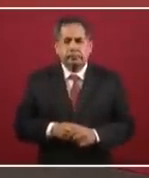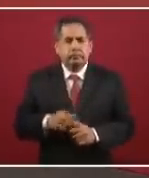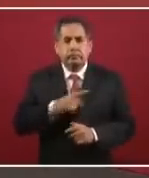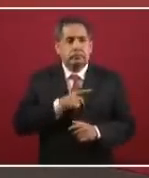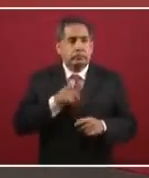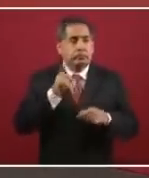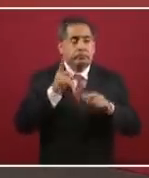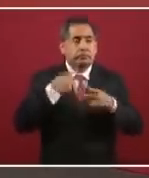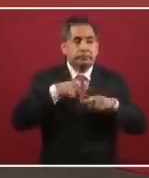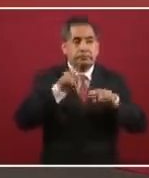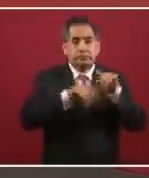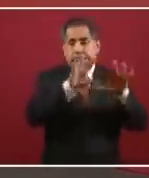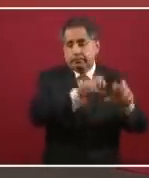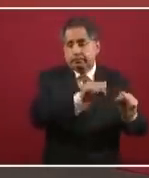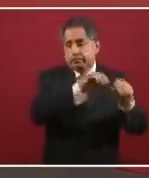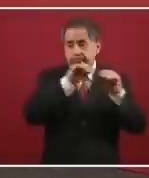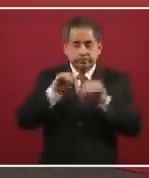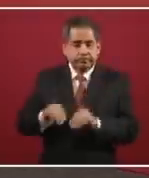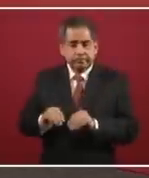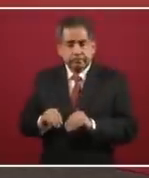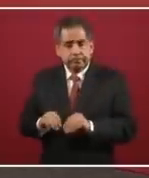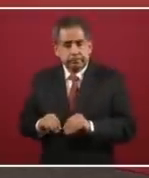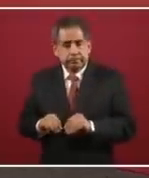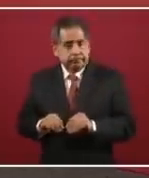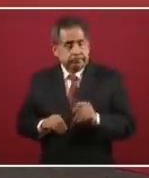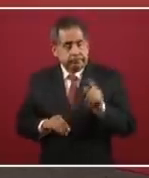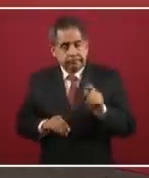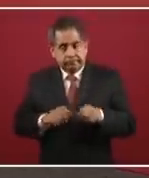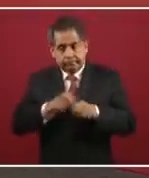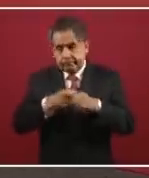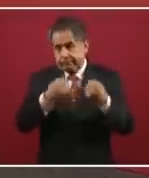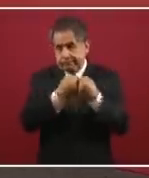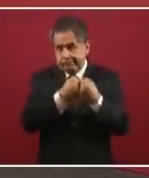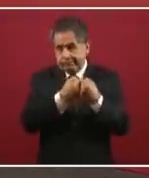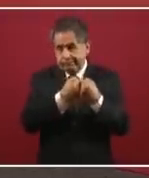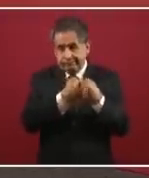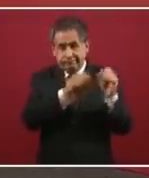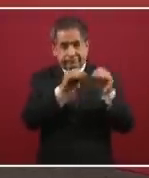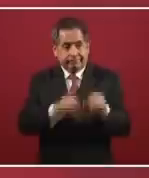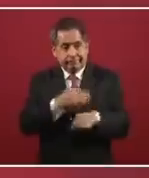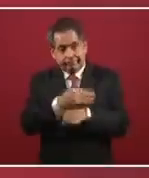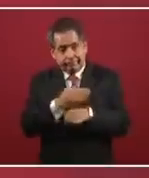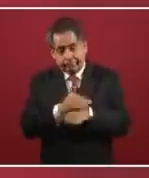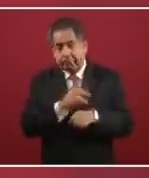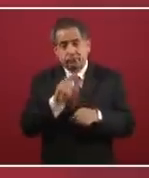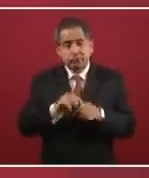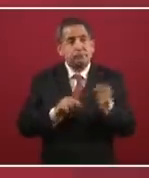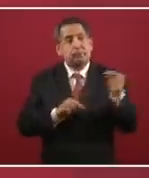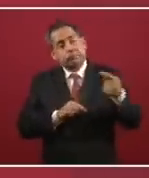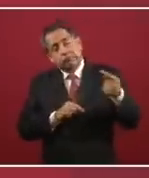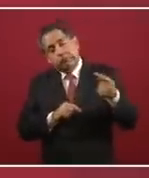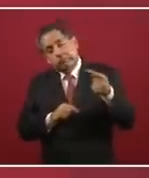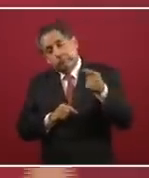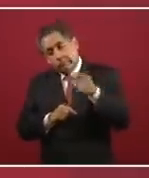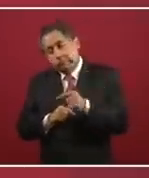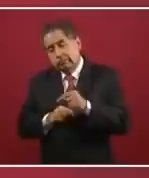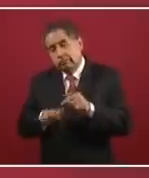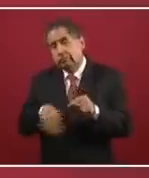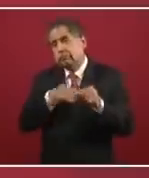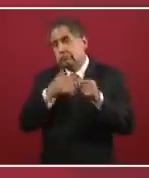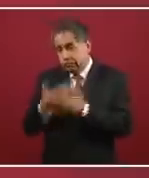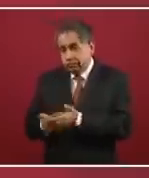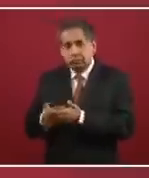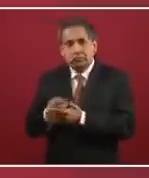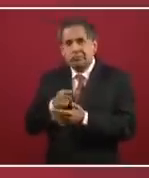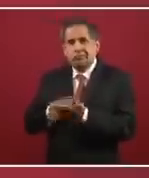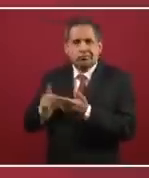de mexicanos que se queden en la zona de la frontera, porque después tienen que hacer todavía un esfuerzo muy grande para llegar a sus lugares